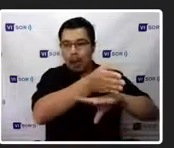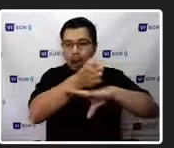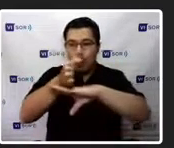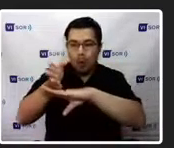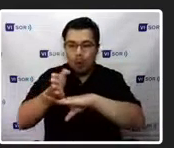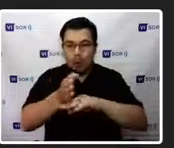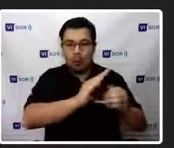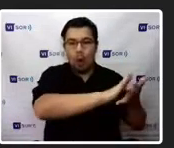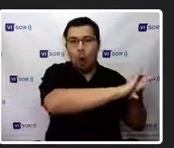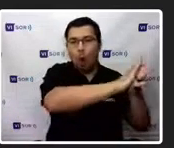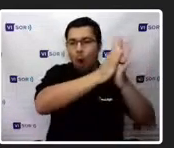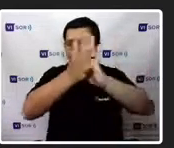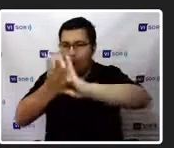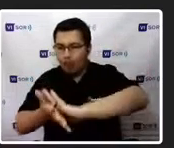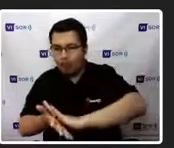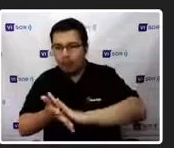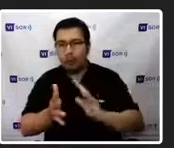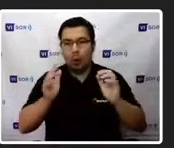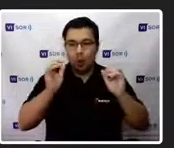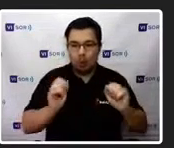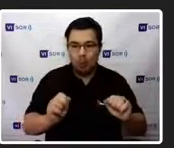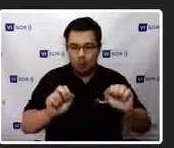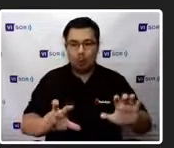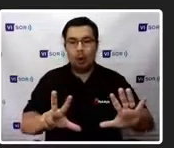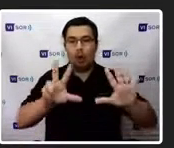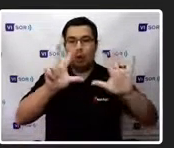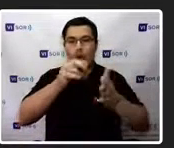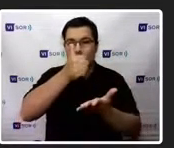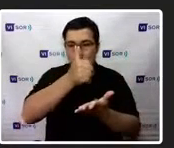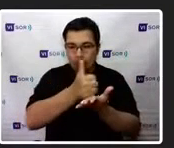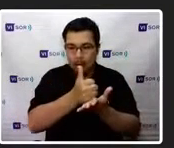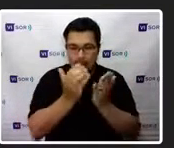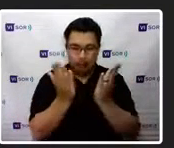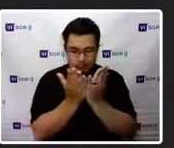los 8 semestres de esta carrera.